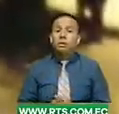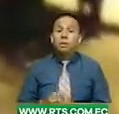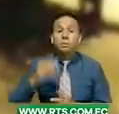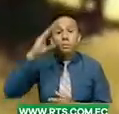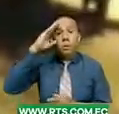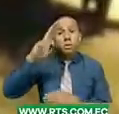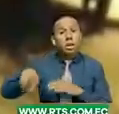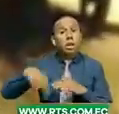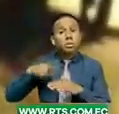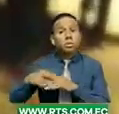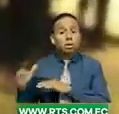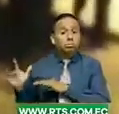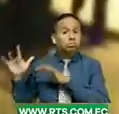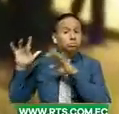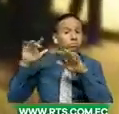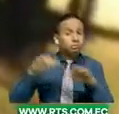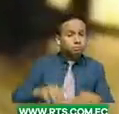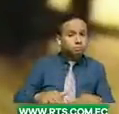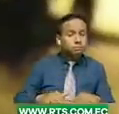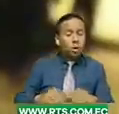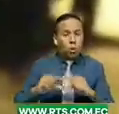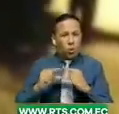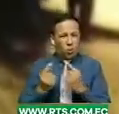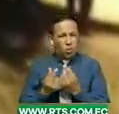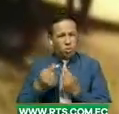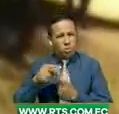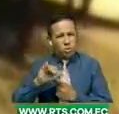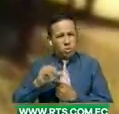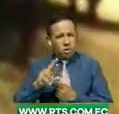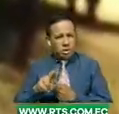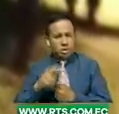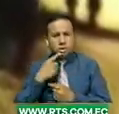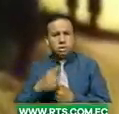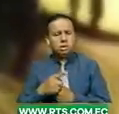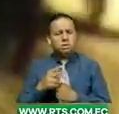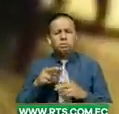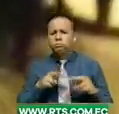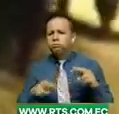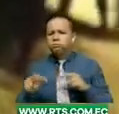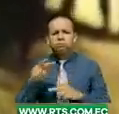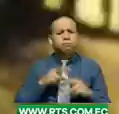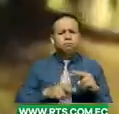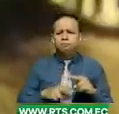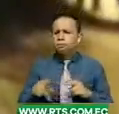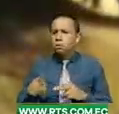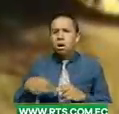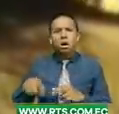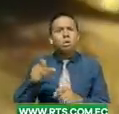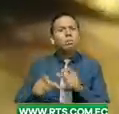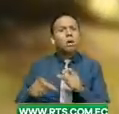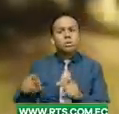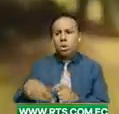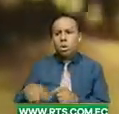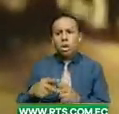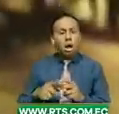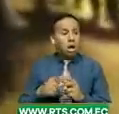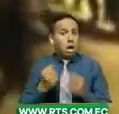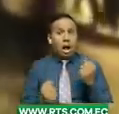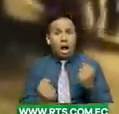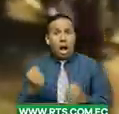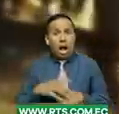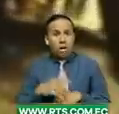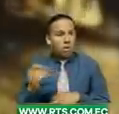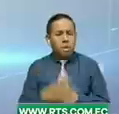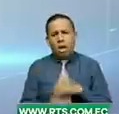al sitio y el Grupo de Operaciones Especiales logró dispersar a los atacantes que abandonaron sus vehículos. Uno estaba reportado